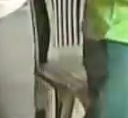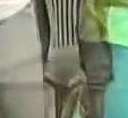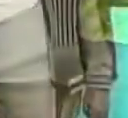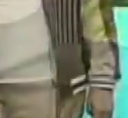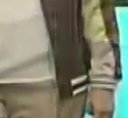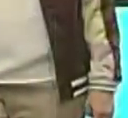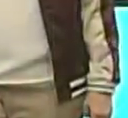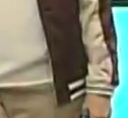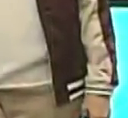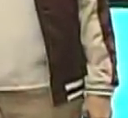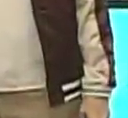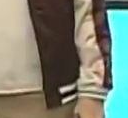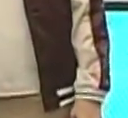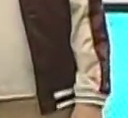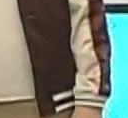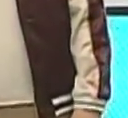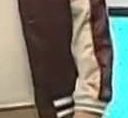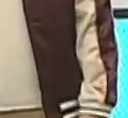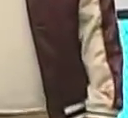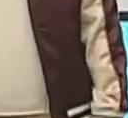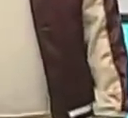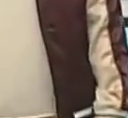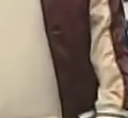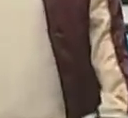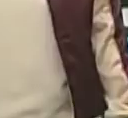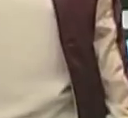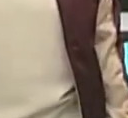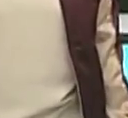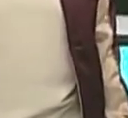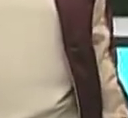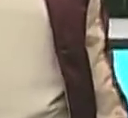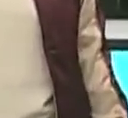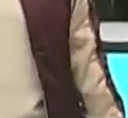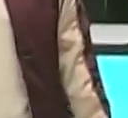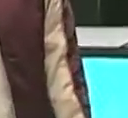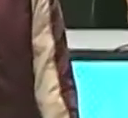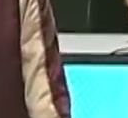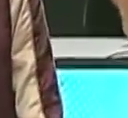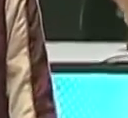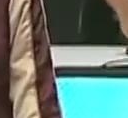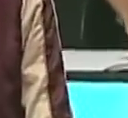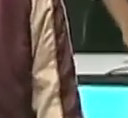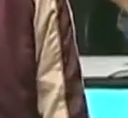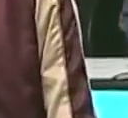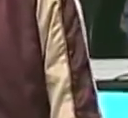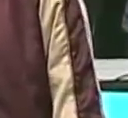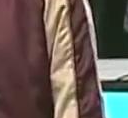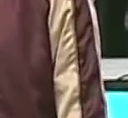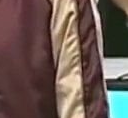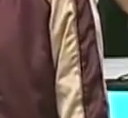el cacao, la caña y el ron. Venezuela, tierra de jóvenes brillando como el sol.